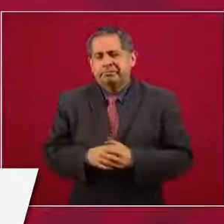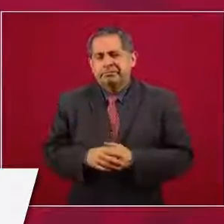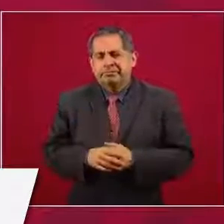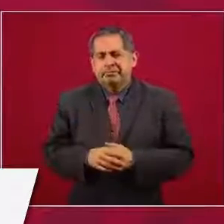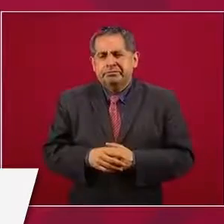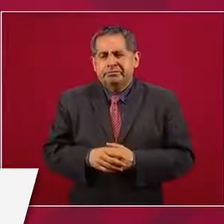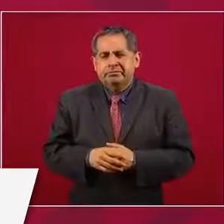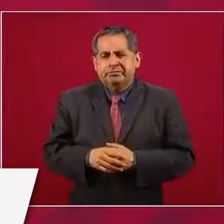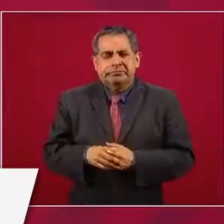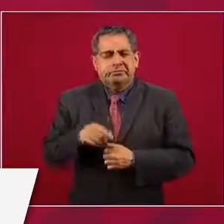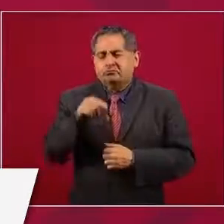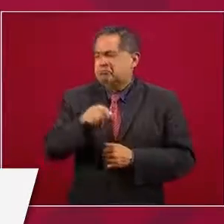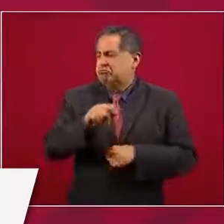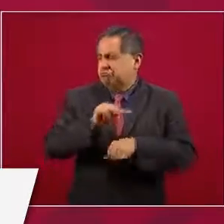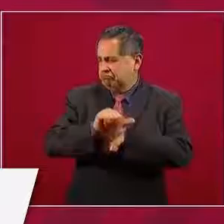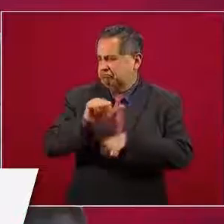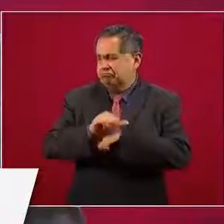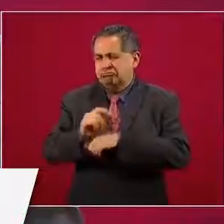aquí